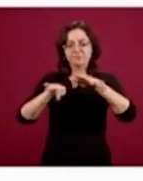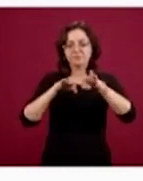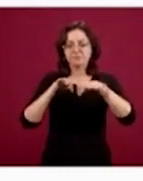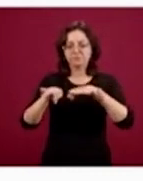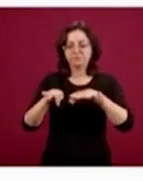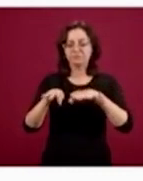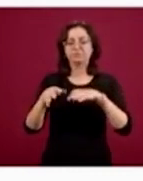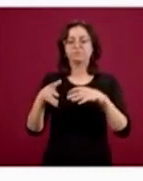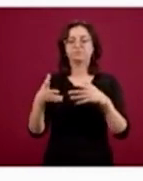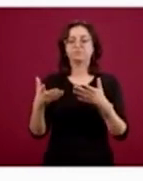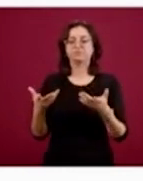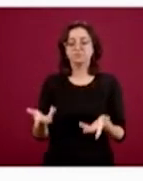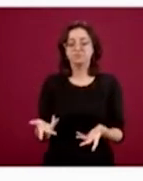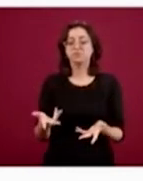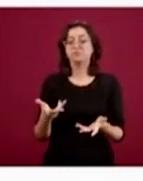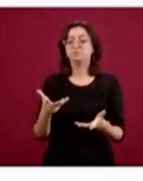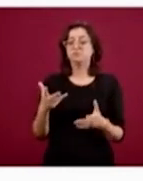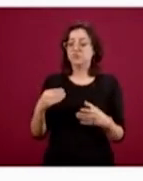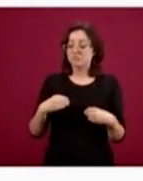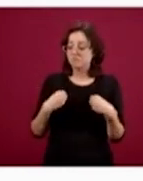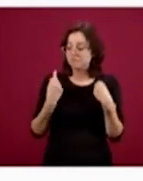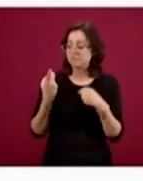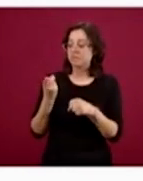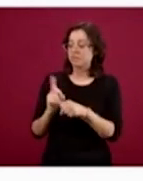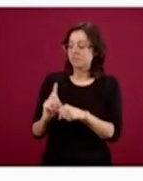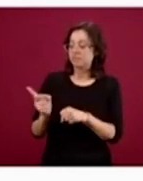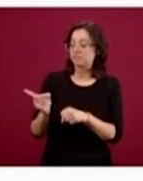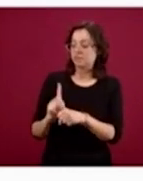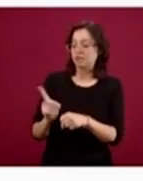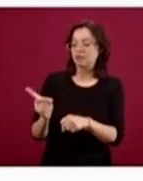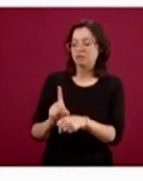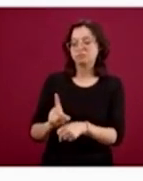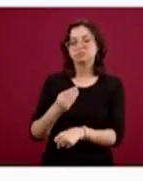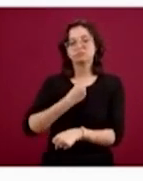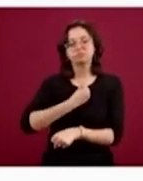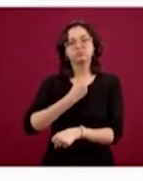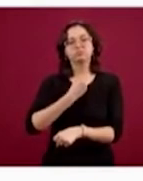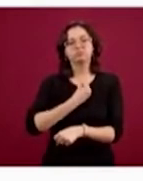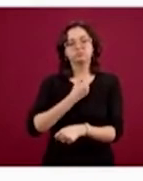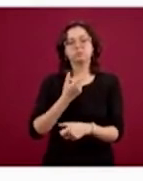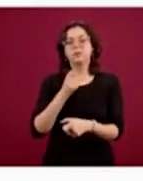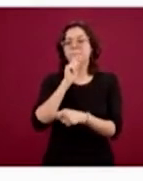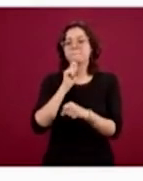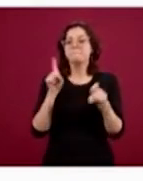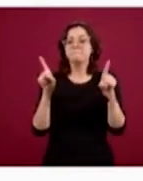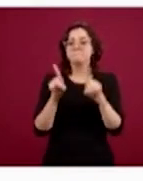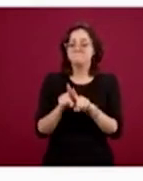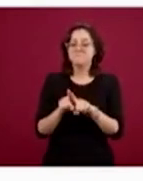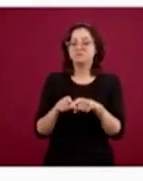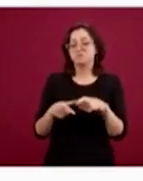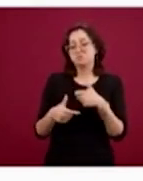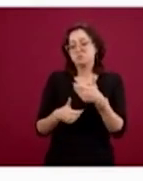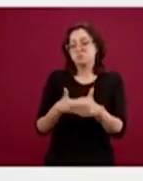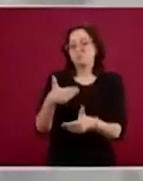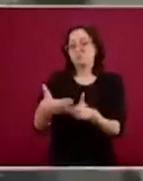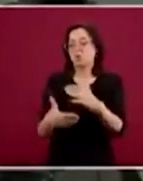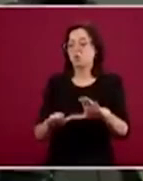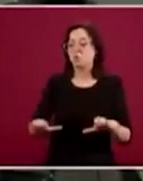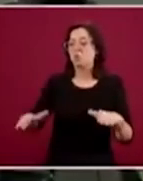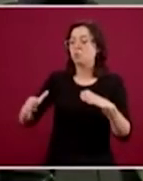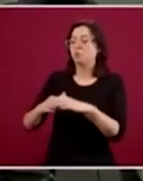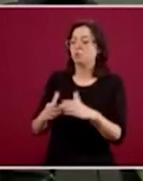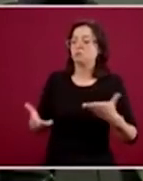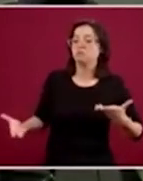contender con la vida diaria y en el mejor de los casos, a tener una contribución fructífera con la comunidad.